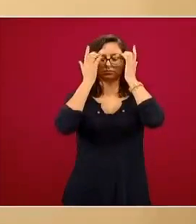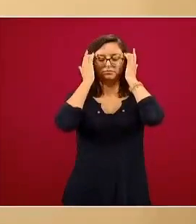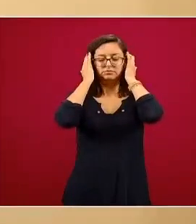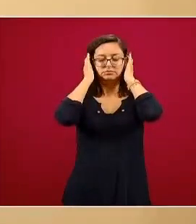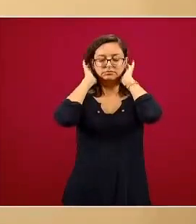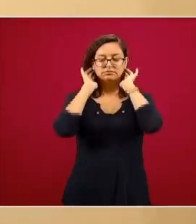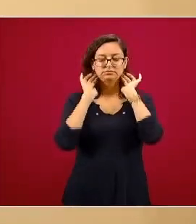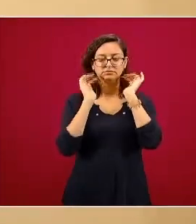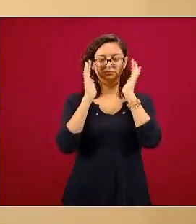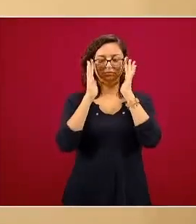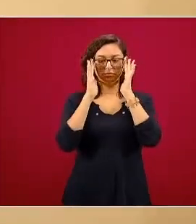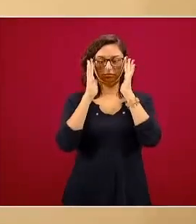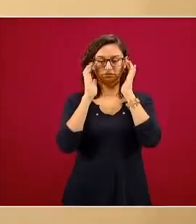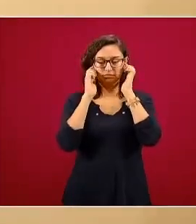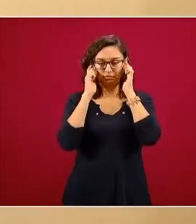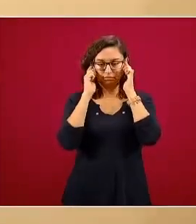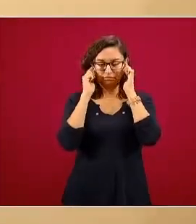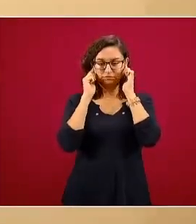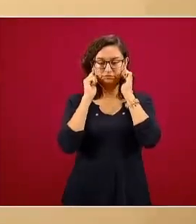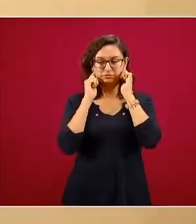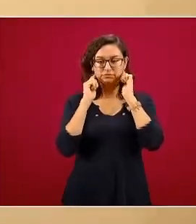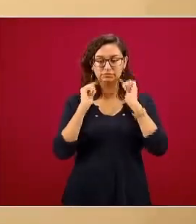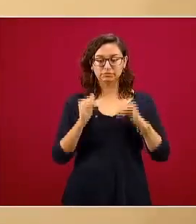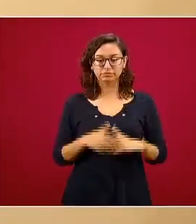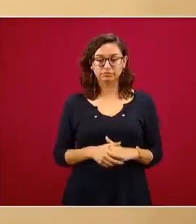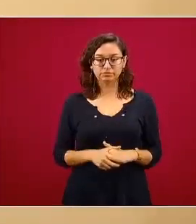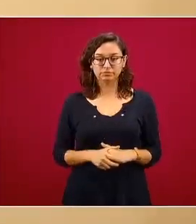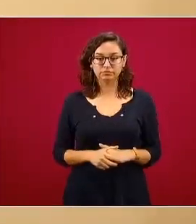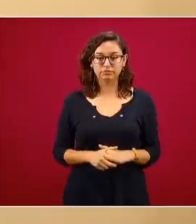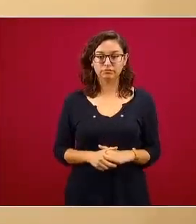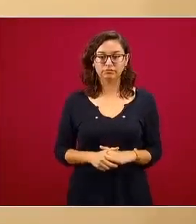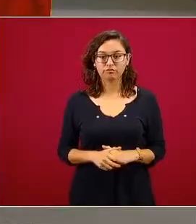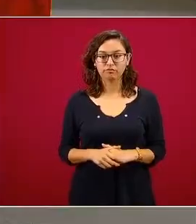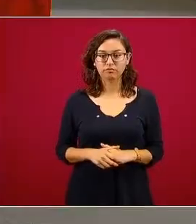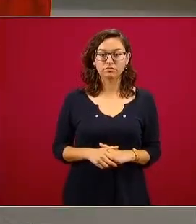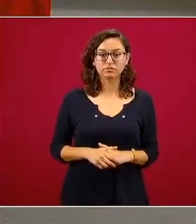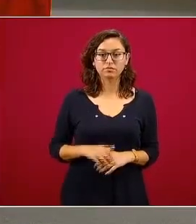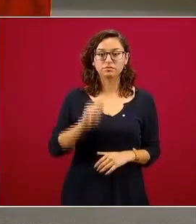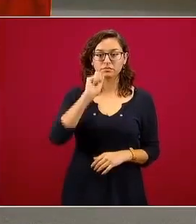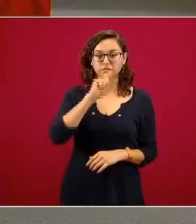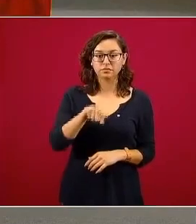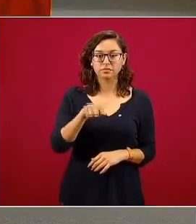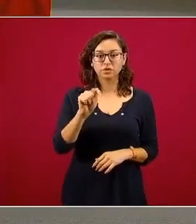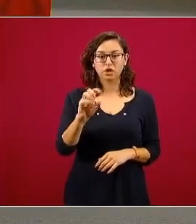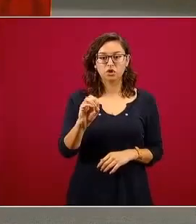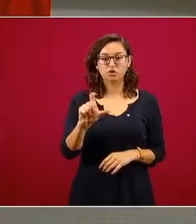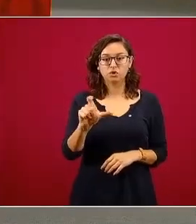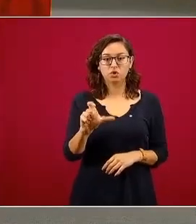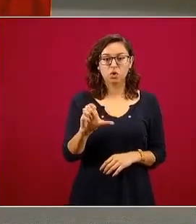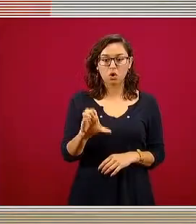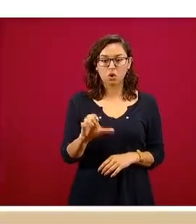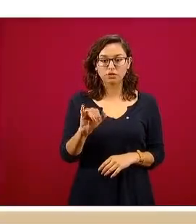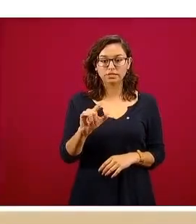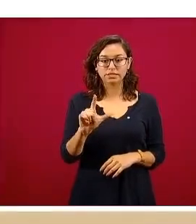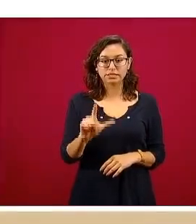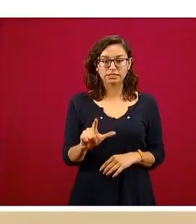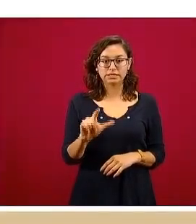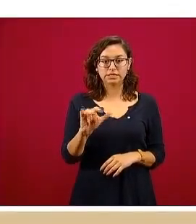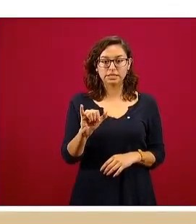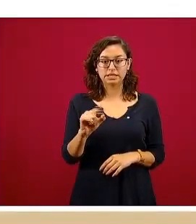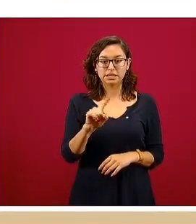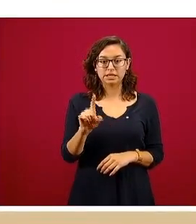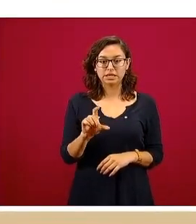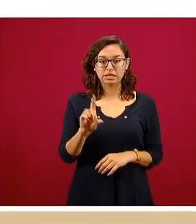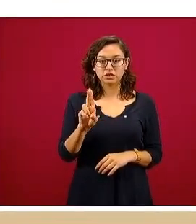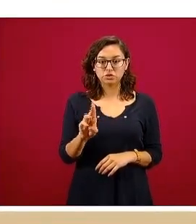Y me gustaría regresar al caso del tocilizumab. Y como ven ahí, en base a los